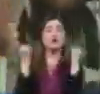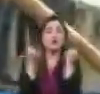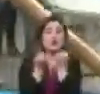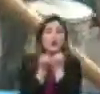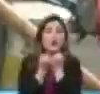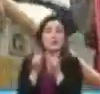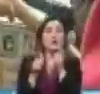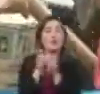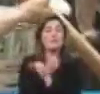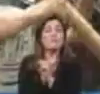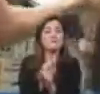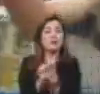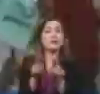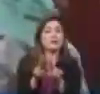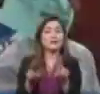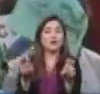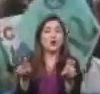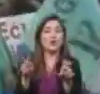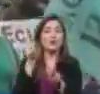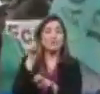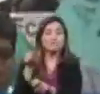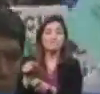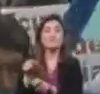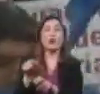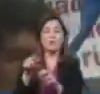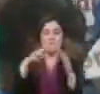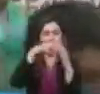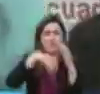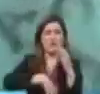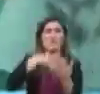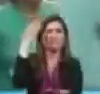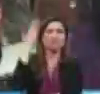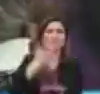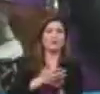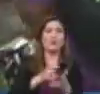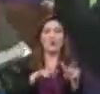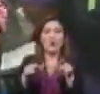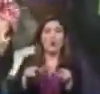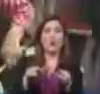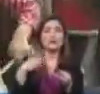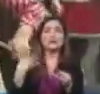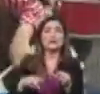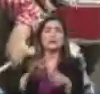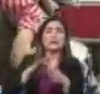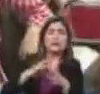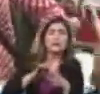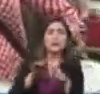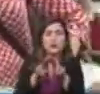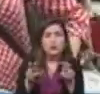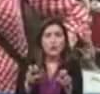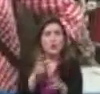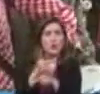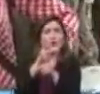sociales y activistas que pugnan por extinguir la minería en áreas sensibles del país.